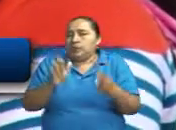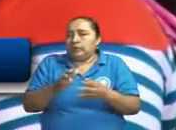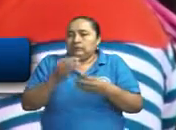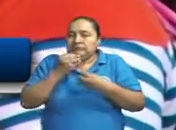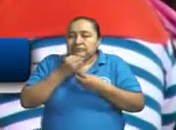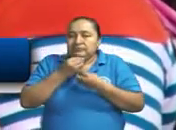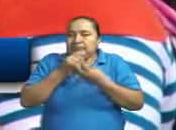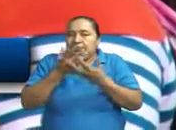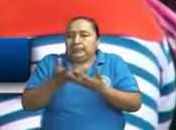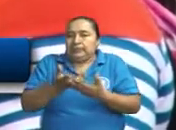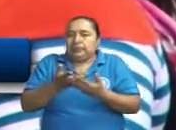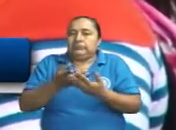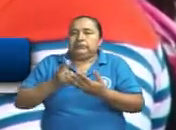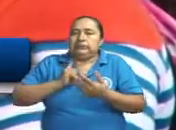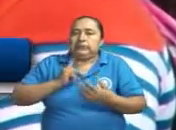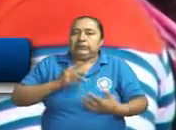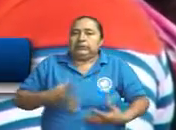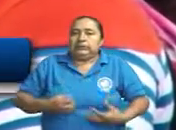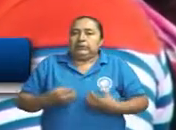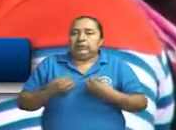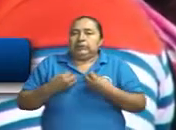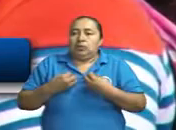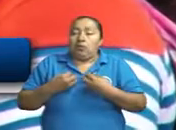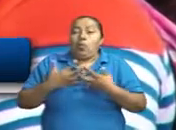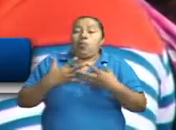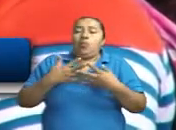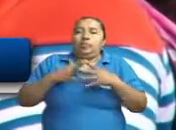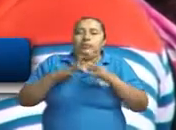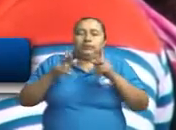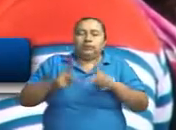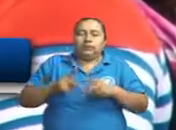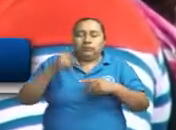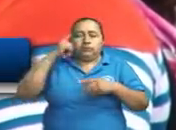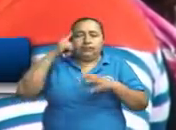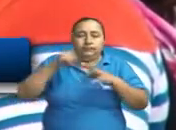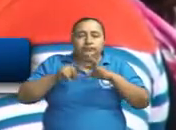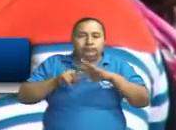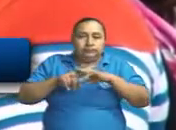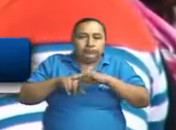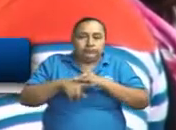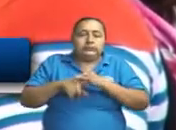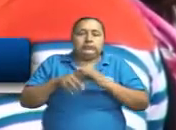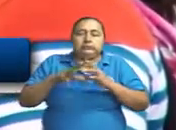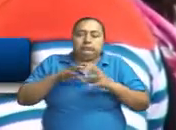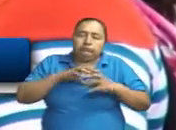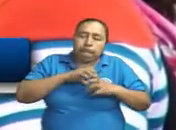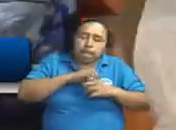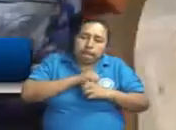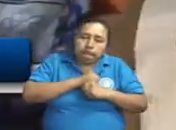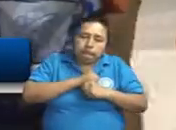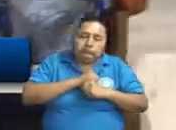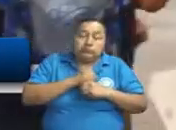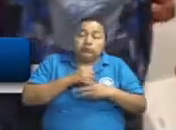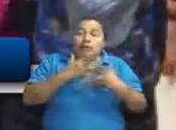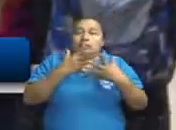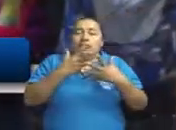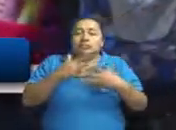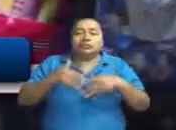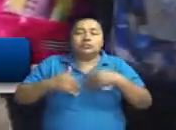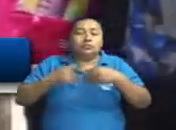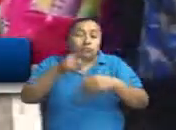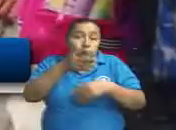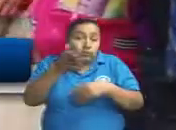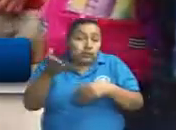cáncer también tiene que ver con su psicología, ¿verdad? Entra en un estado depresivo, en un estado de shock, y es ahí donde ustedes